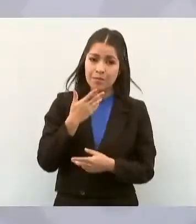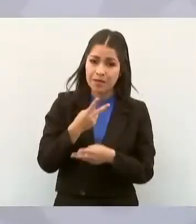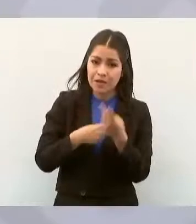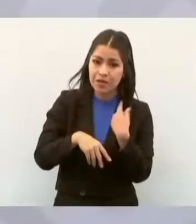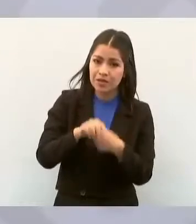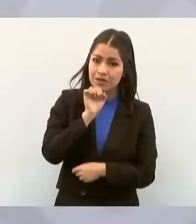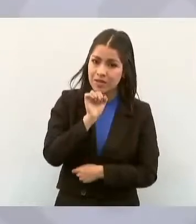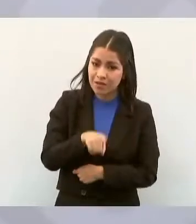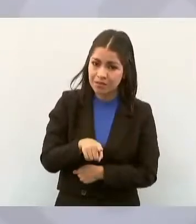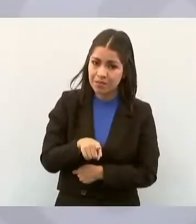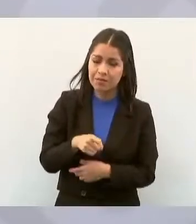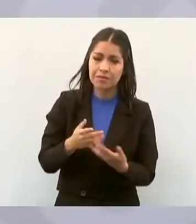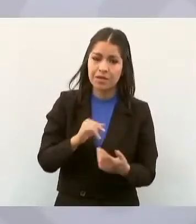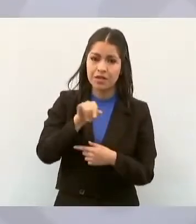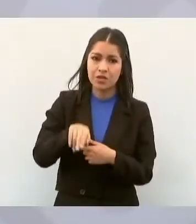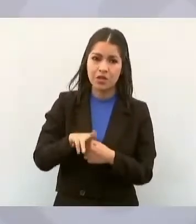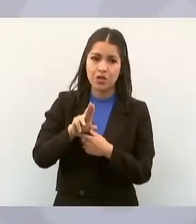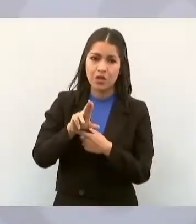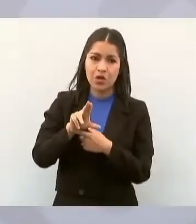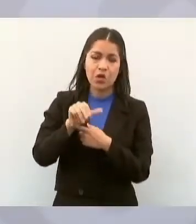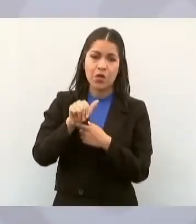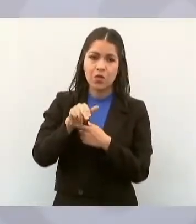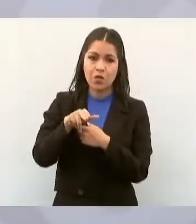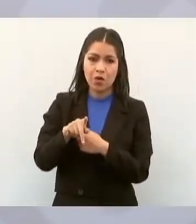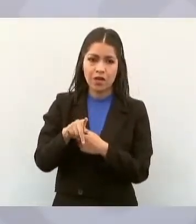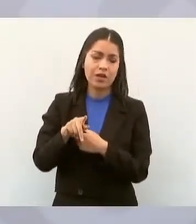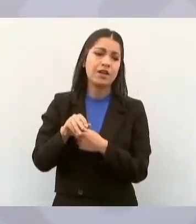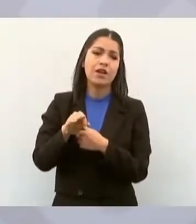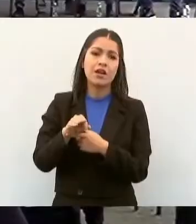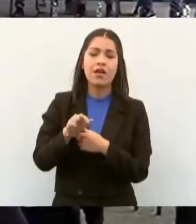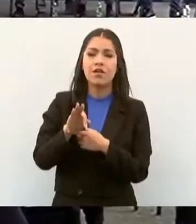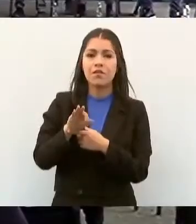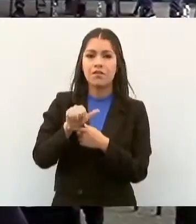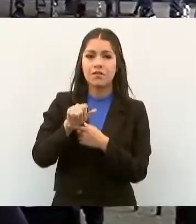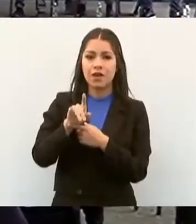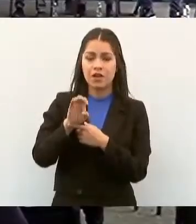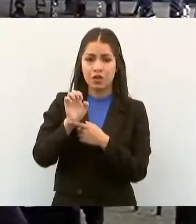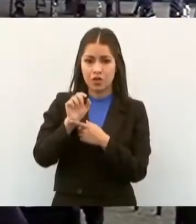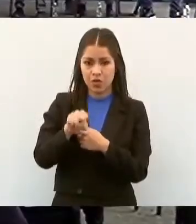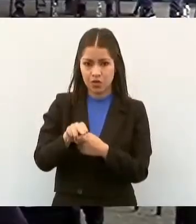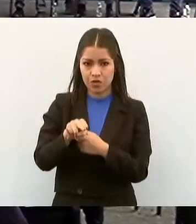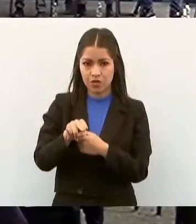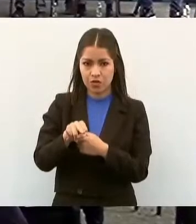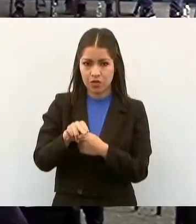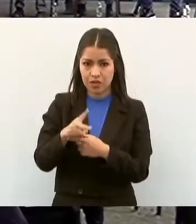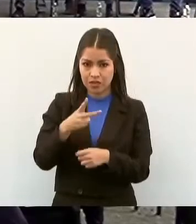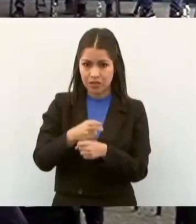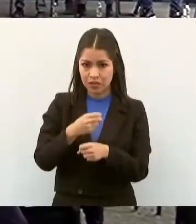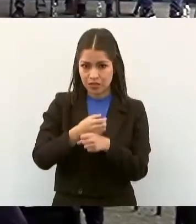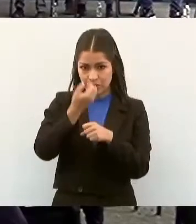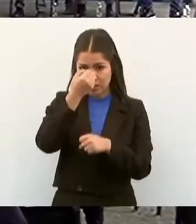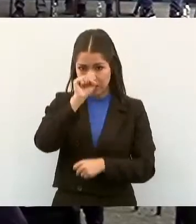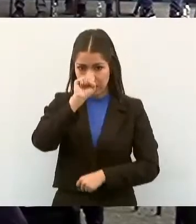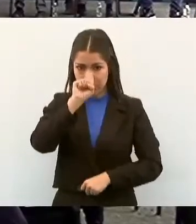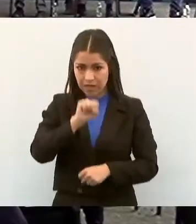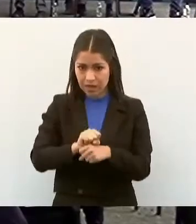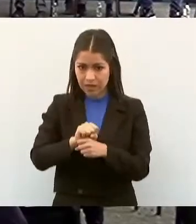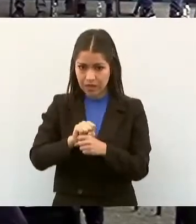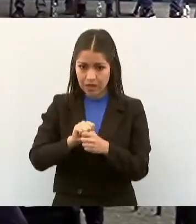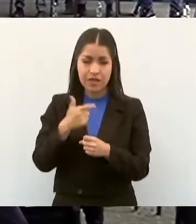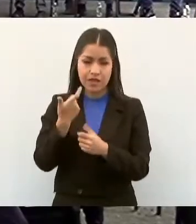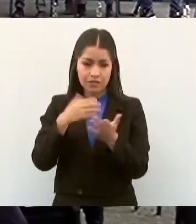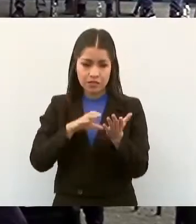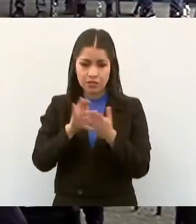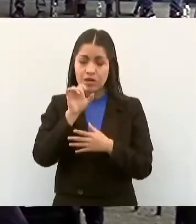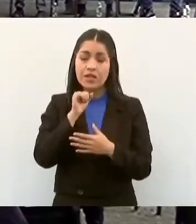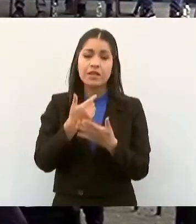A el licenciado Juan Pablo de Botón Falcón, subsecretario de Egresos de la Secretaría de